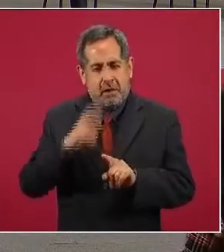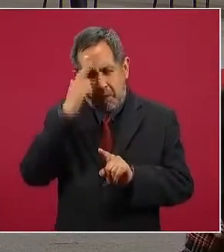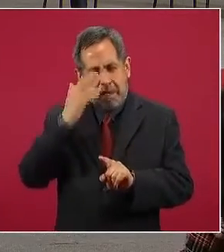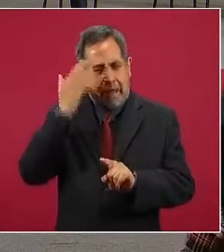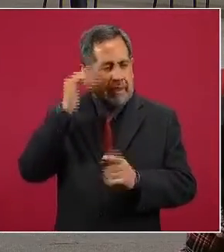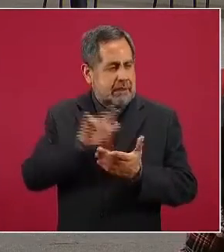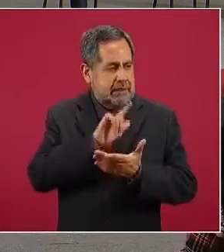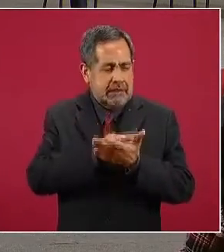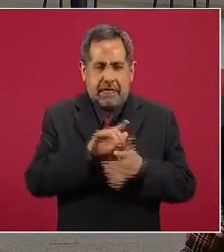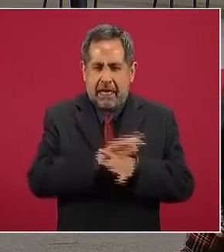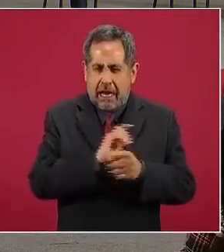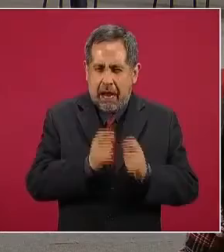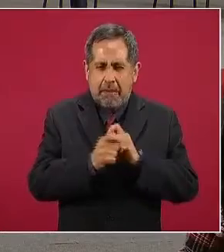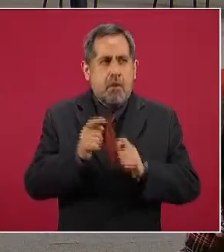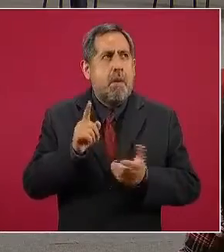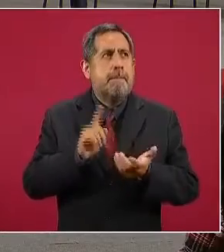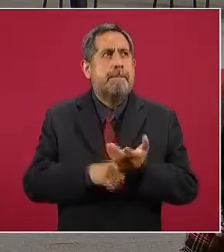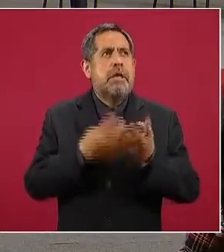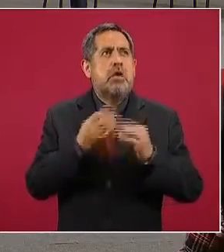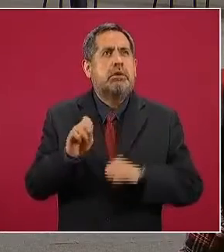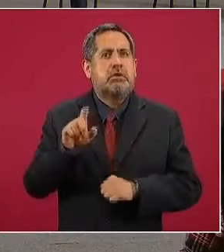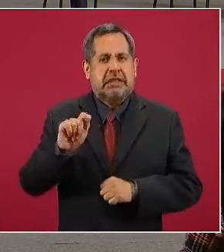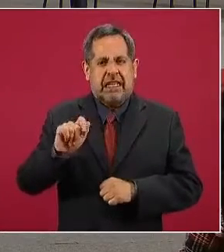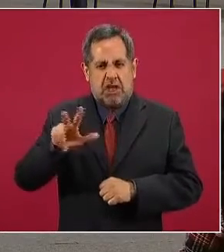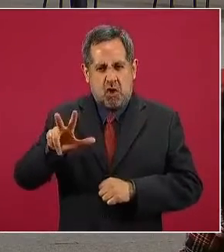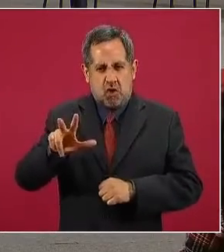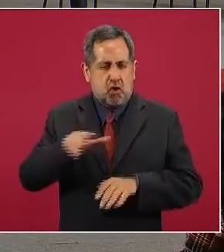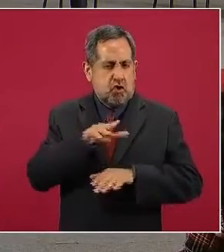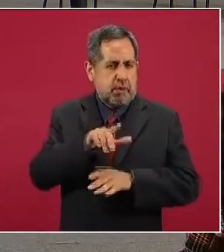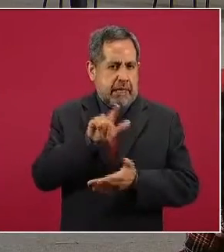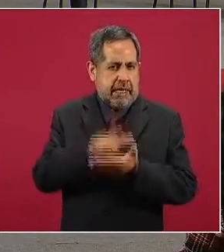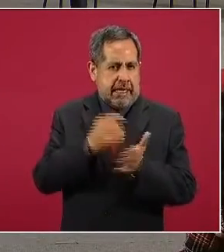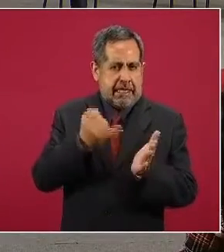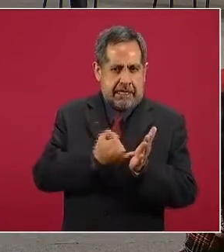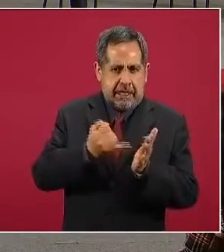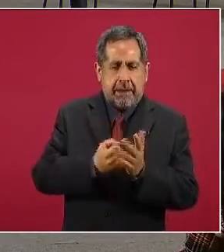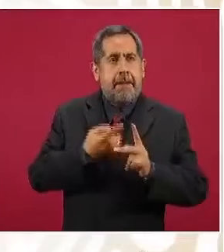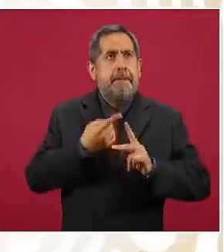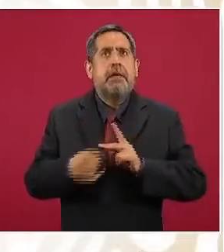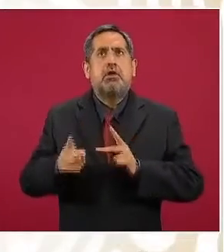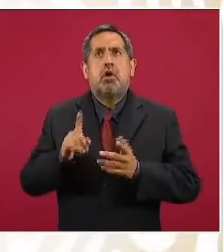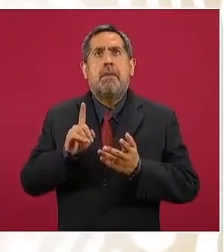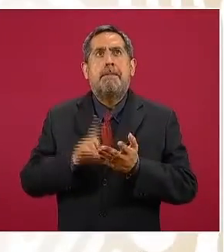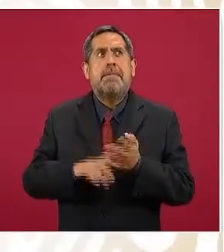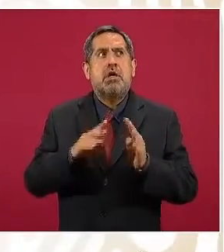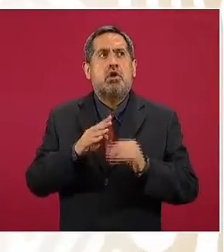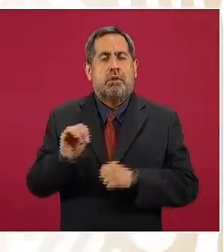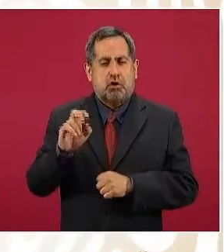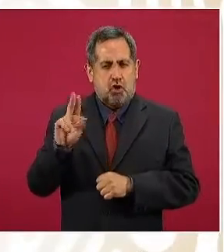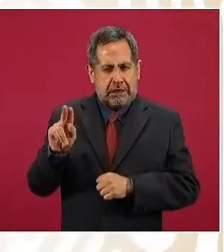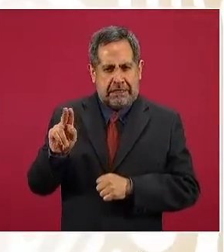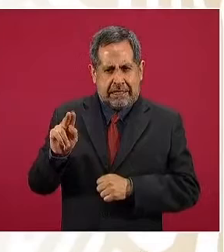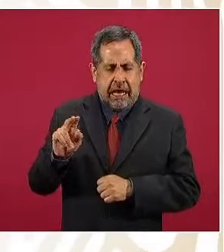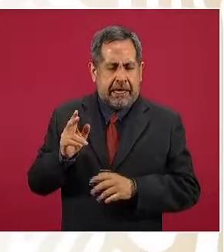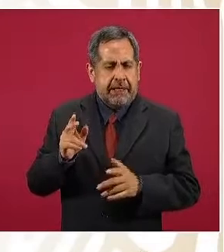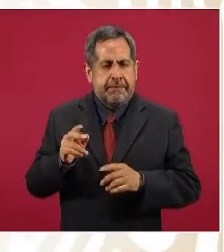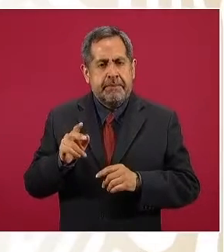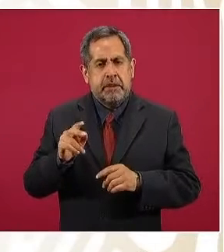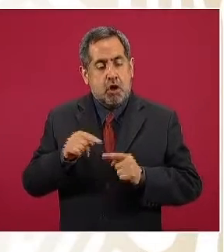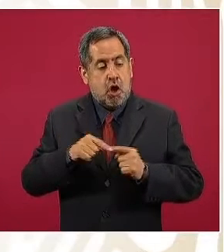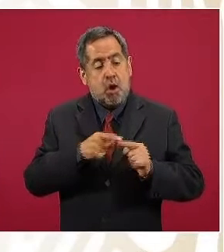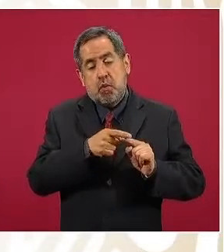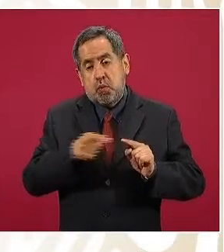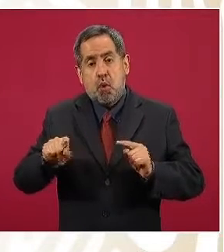reforma tributaria que se hizo en 1978 para entrar en vigencia en 1980, y durante los primeros